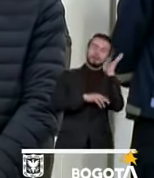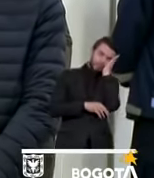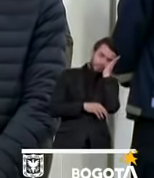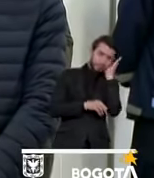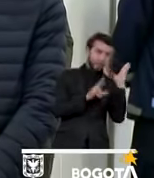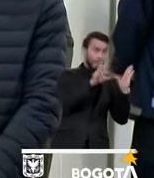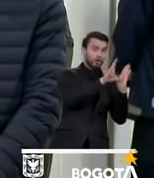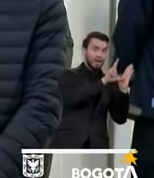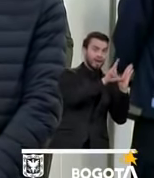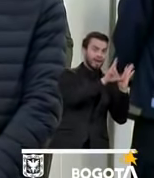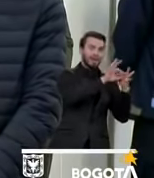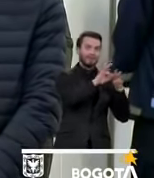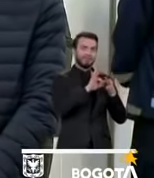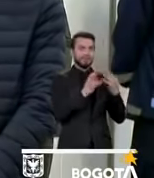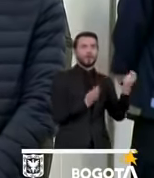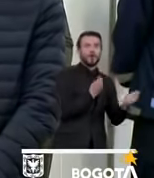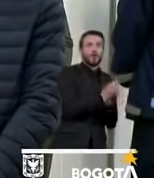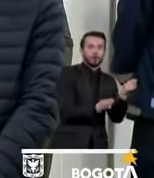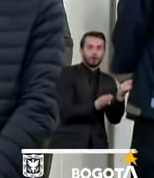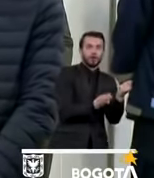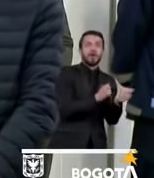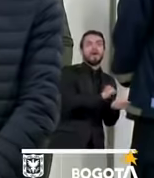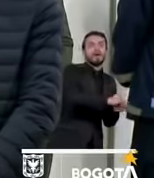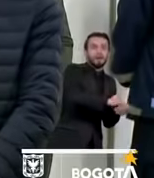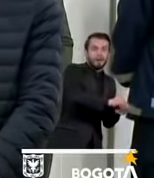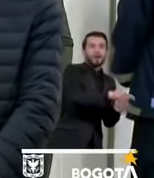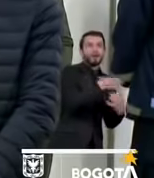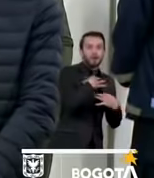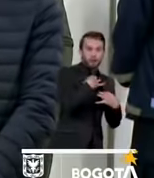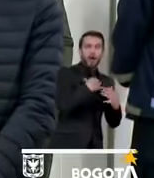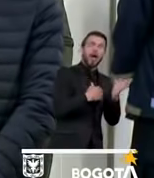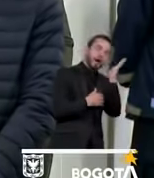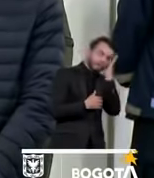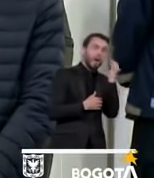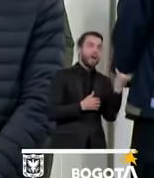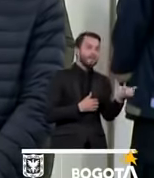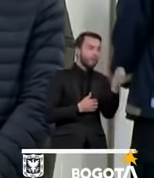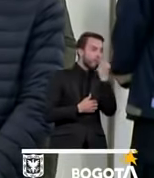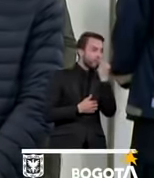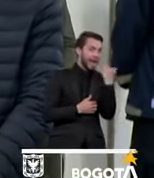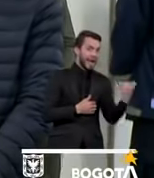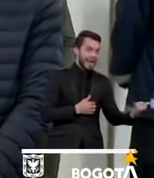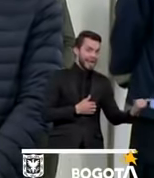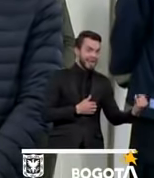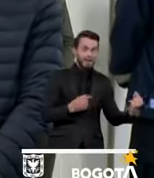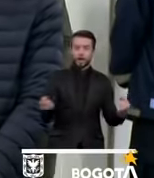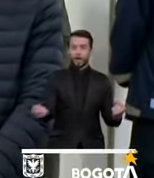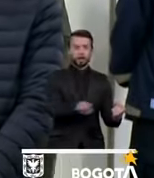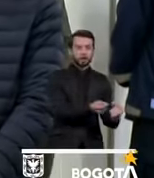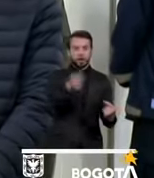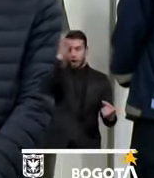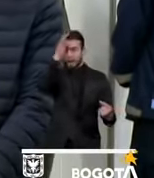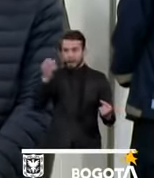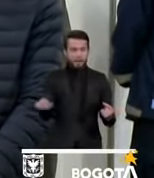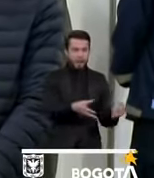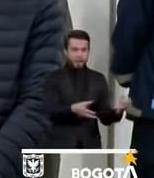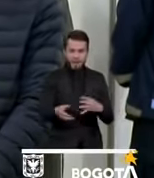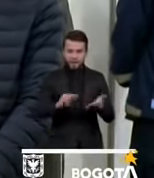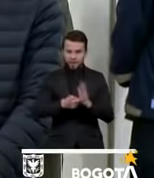no nos frena en nuestros proyectos de plan de desarrollo y de región metropolitana, que esta semana también dará buenas